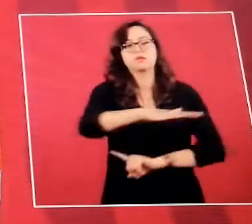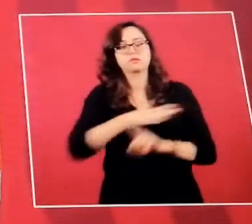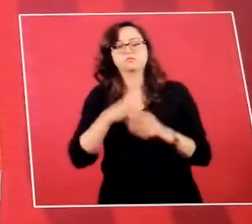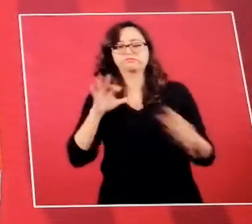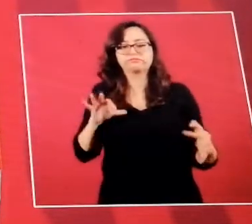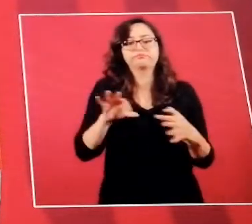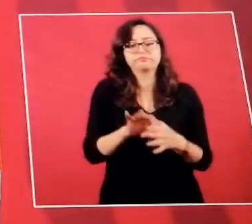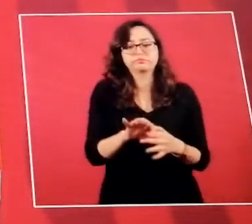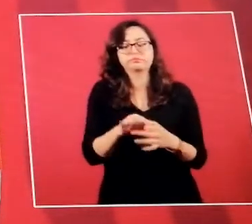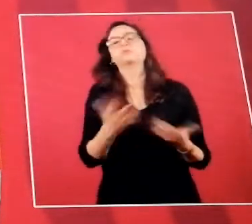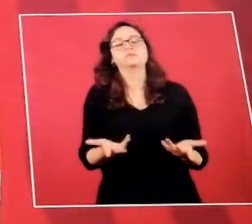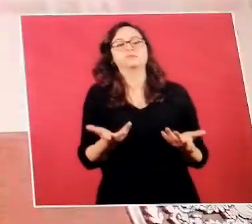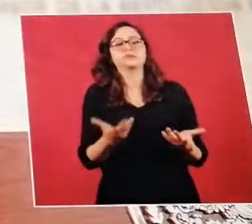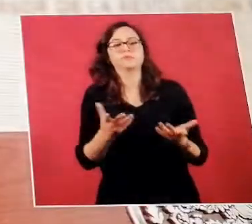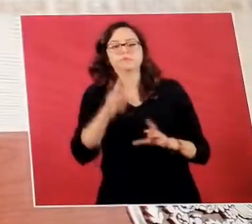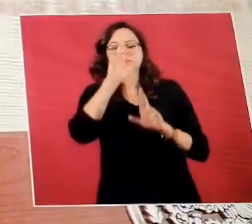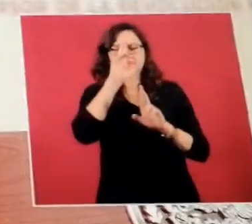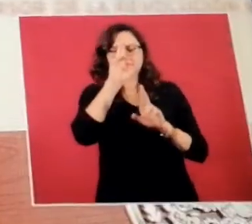y no violarla,